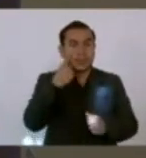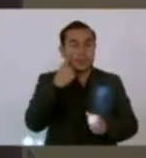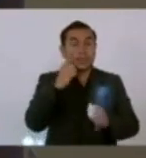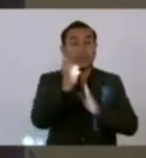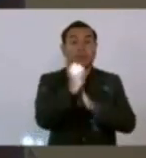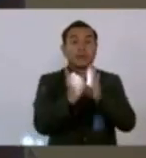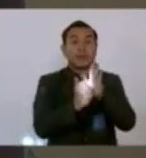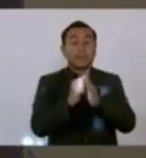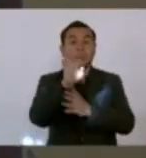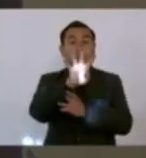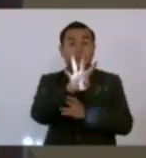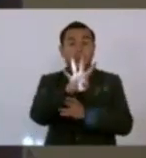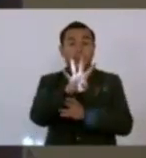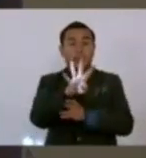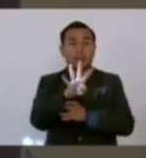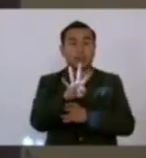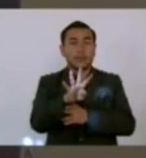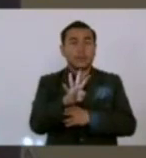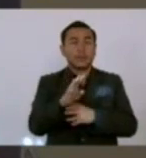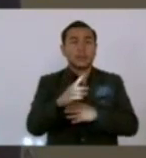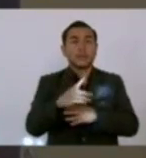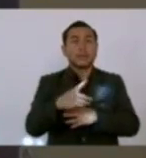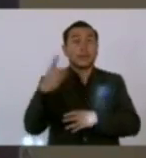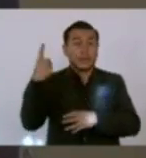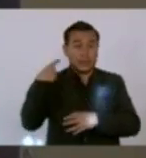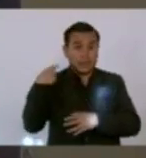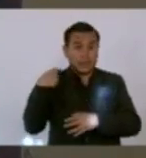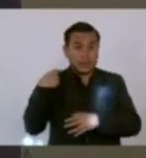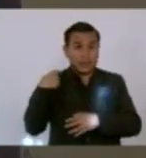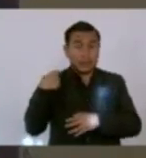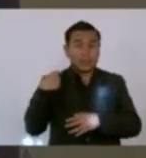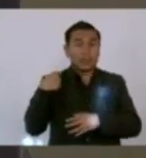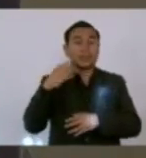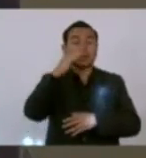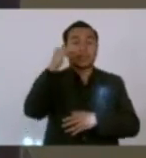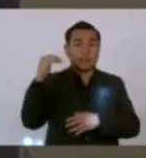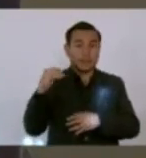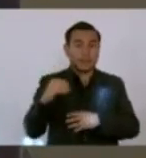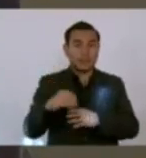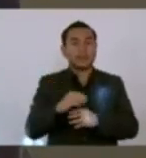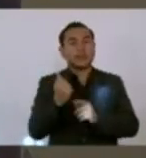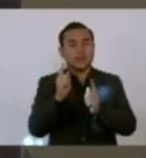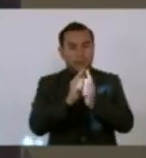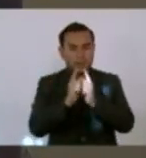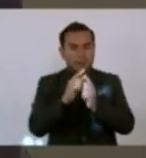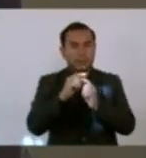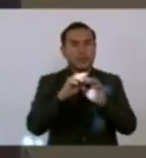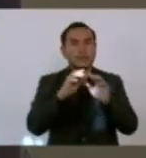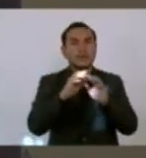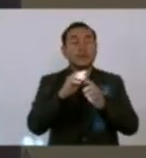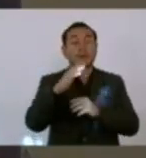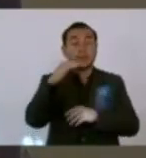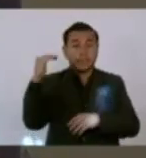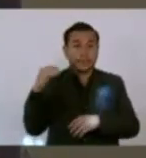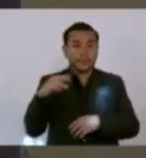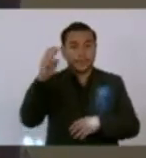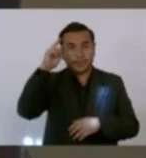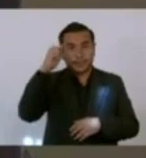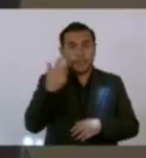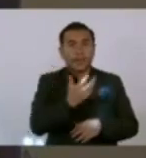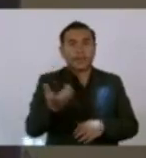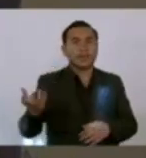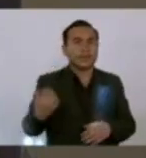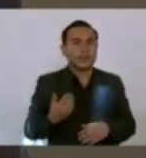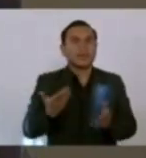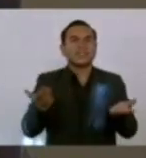Artículo 4, la Dirección Nacional de Inmigración y Extranjería deberá decretar la prohibición de entrada de todo extranjero que no sea residente o